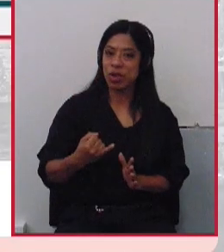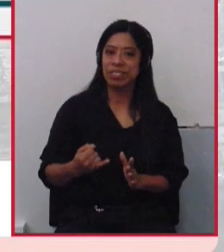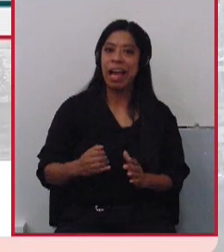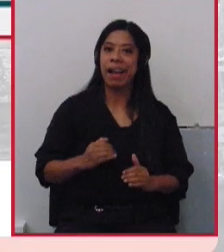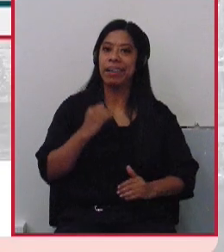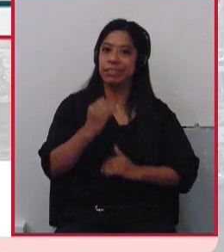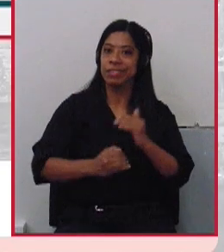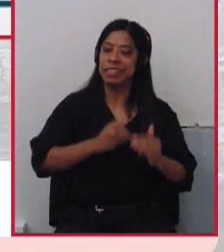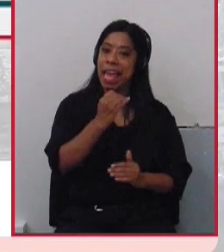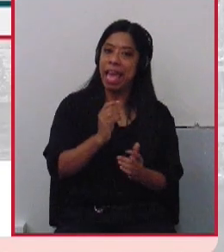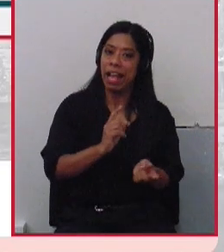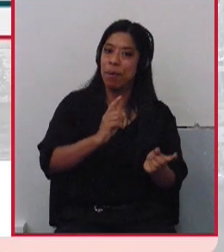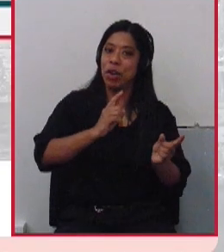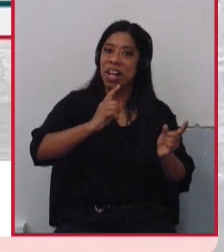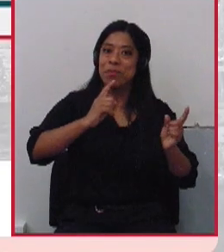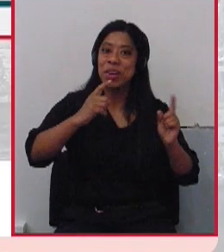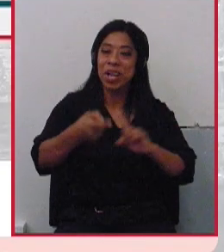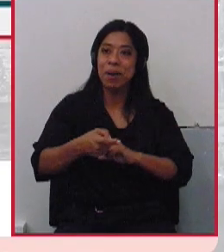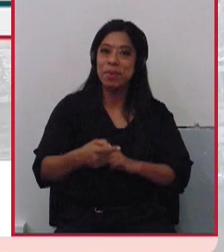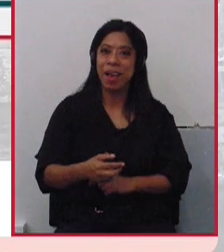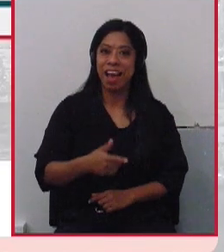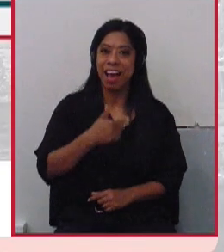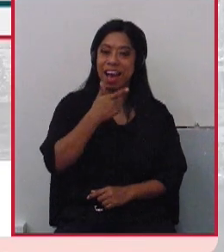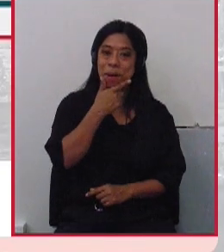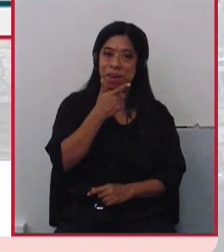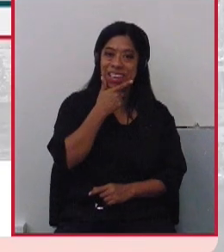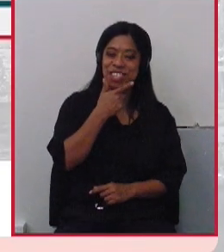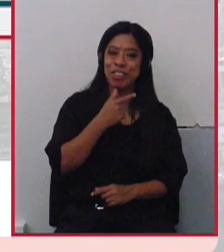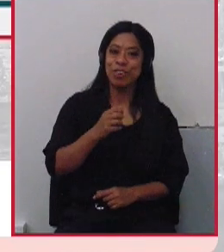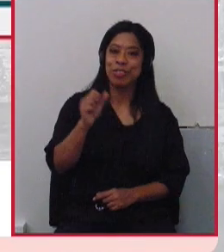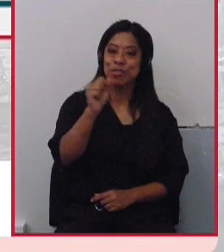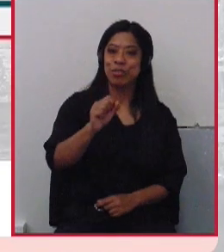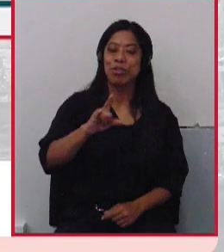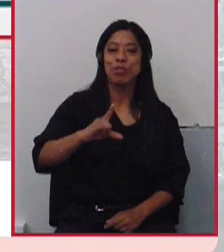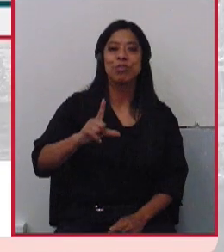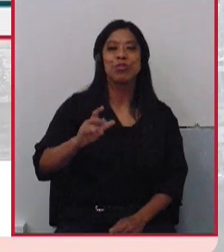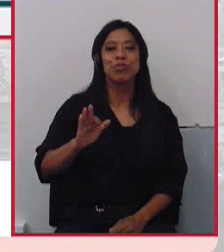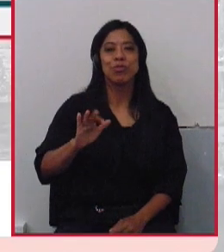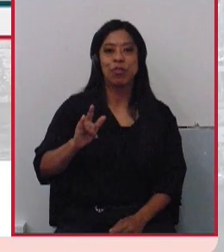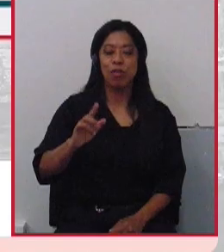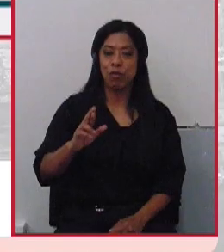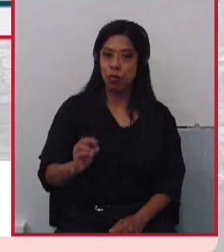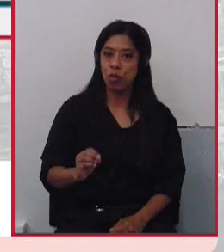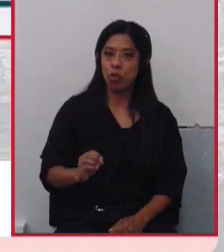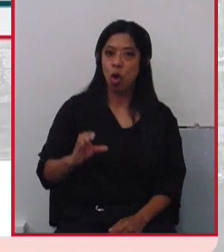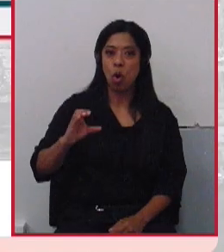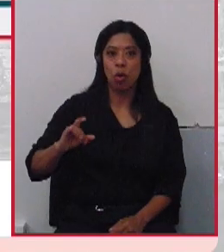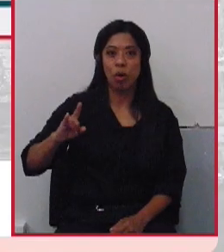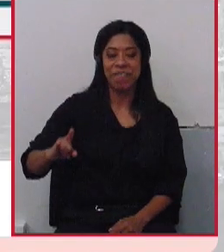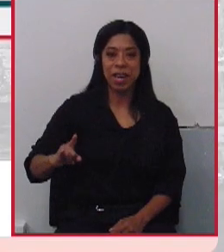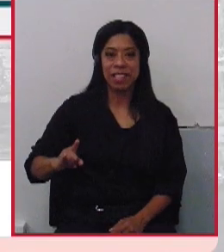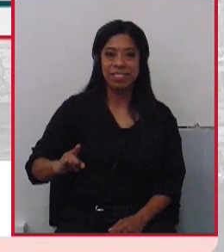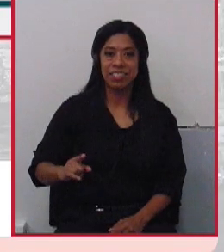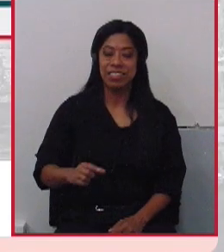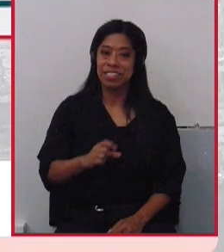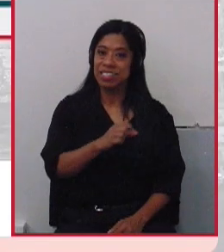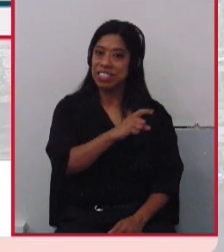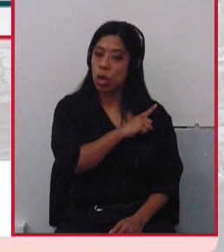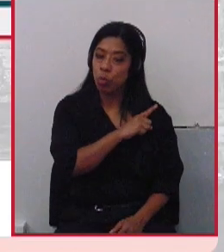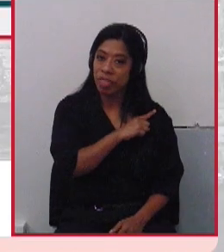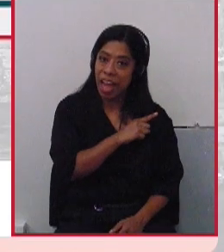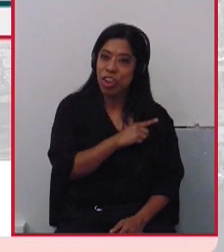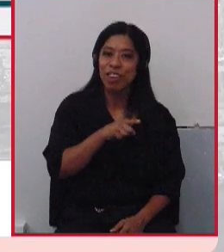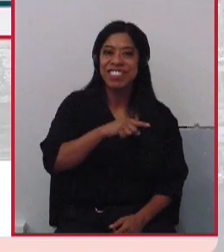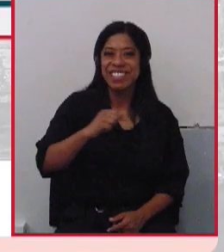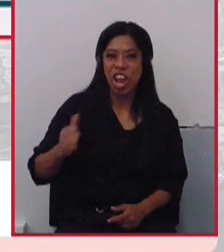evolucionando el amarillo es nuestro sulfuro de cobre secundario y el